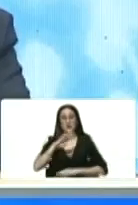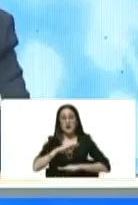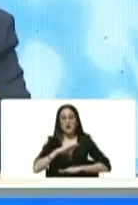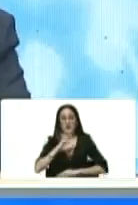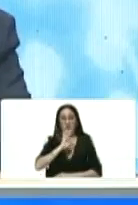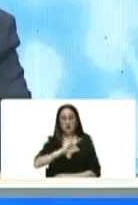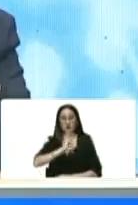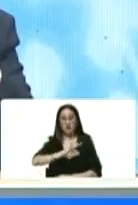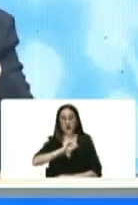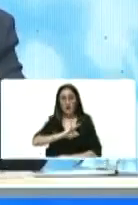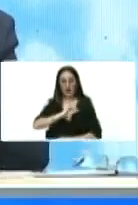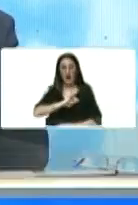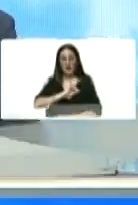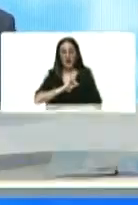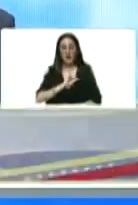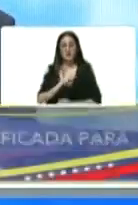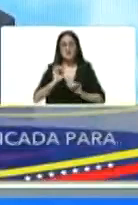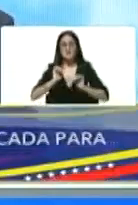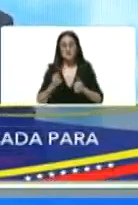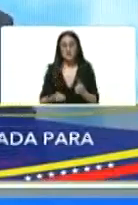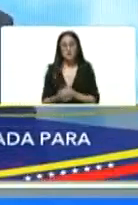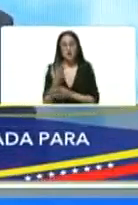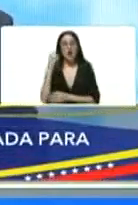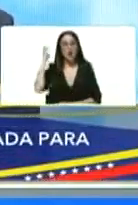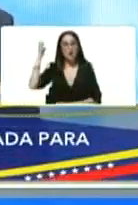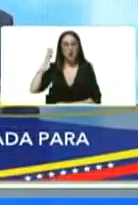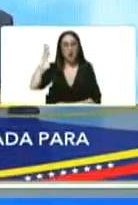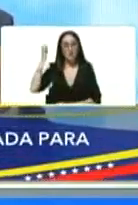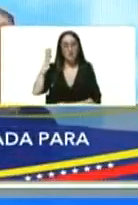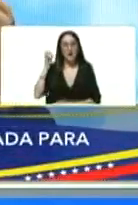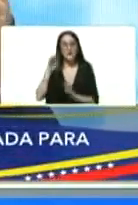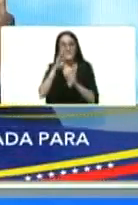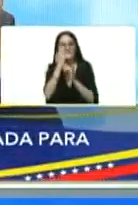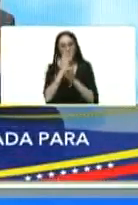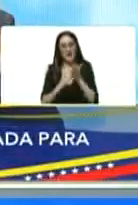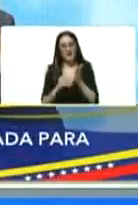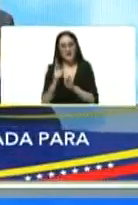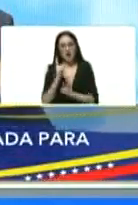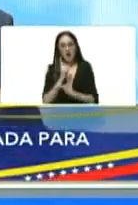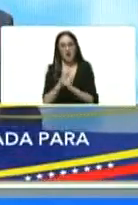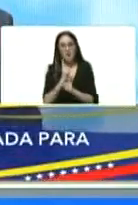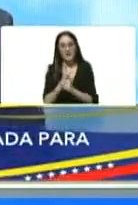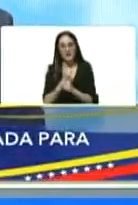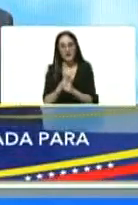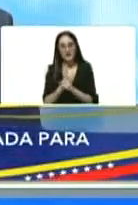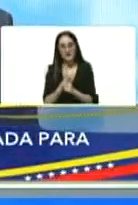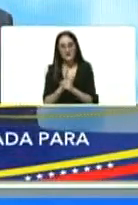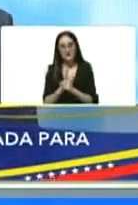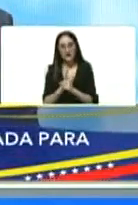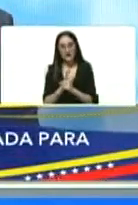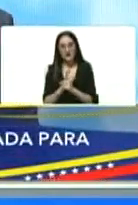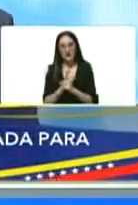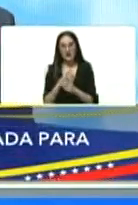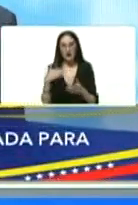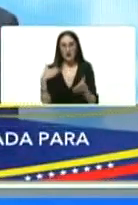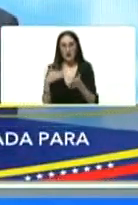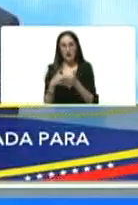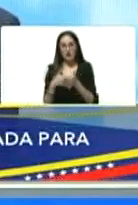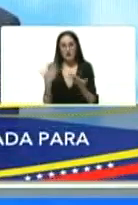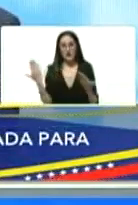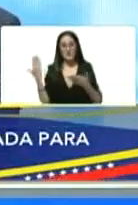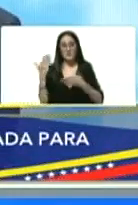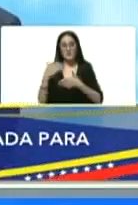dicho sea de paso, que se constituyó en Europa como parte de la competencia estratégica contra el